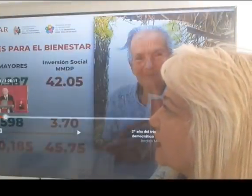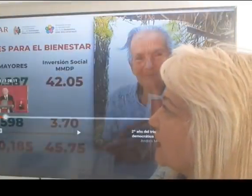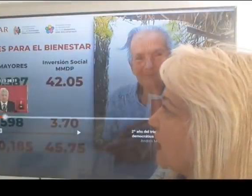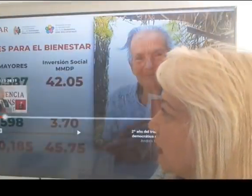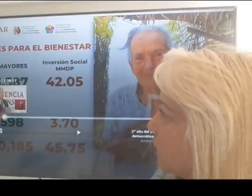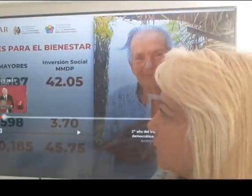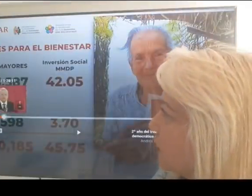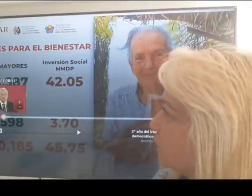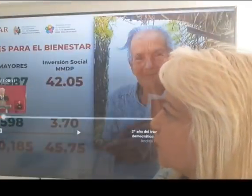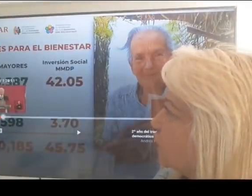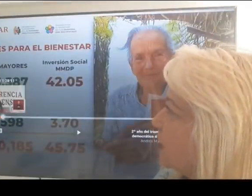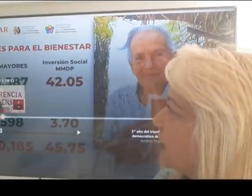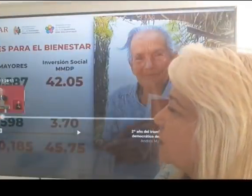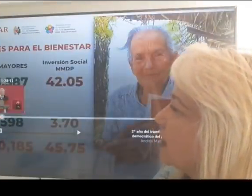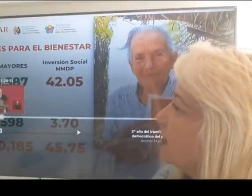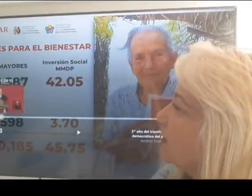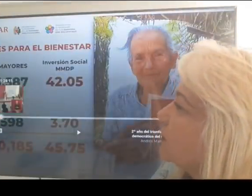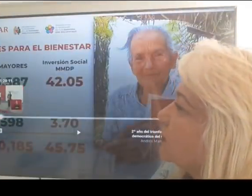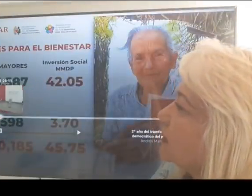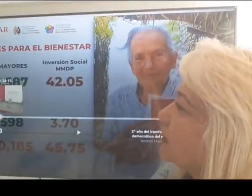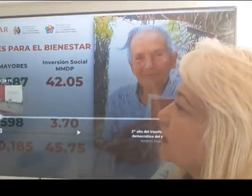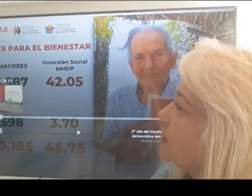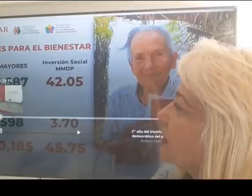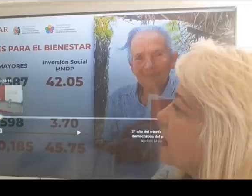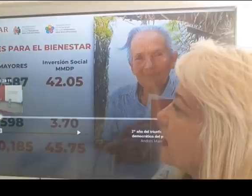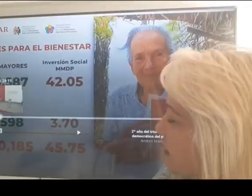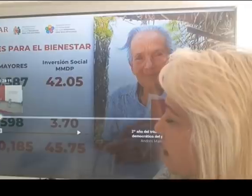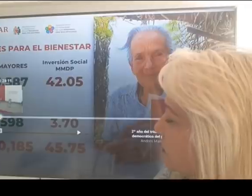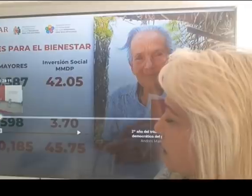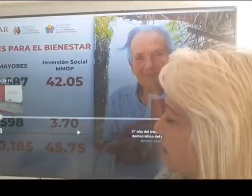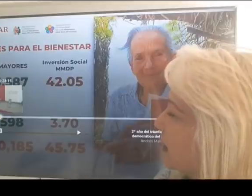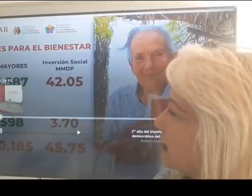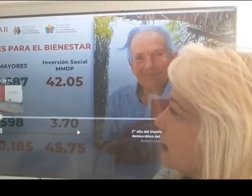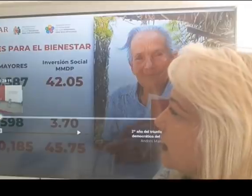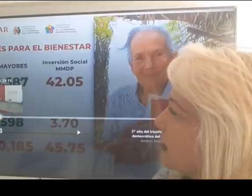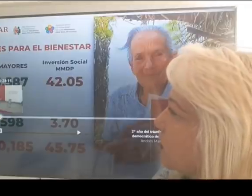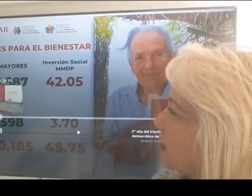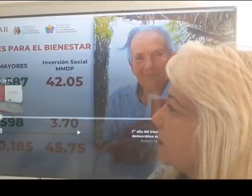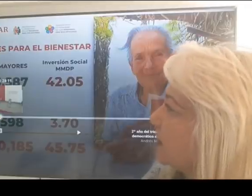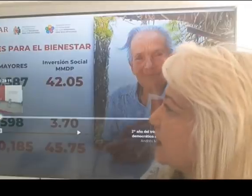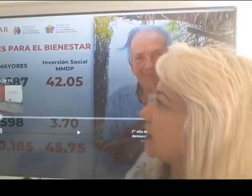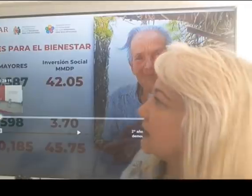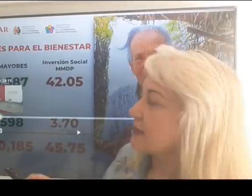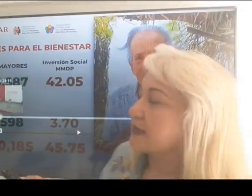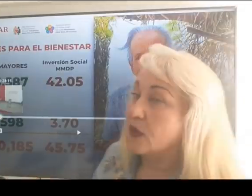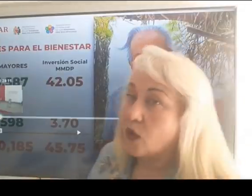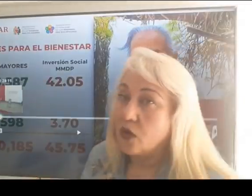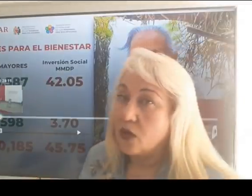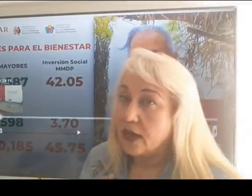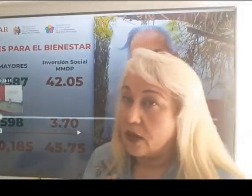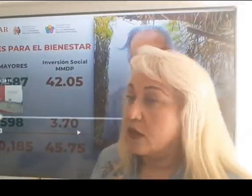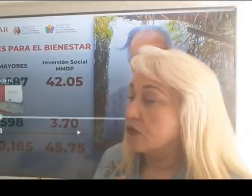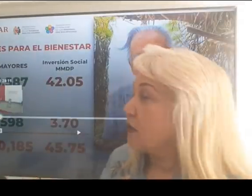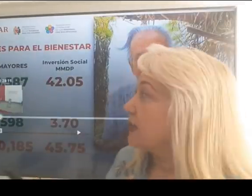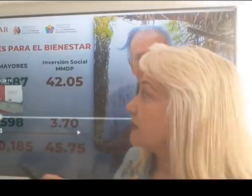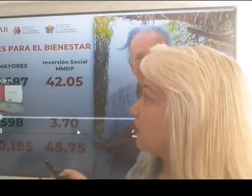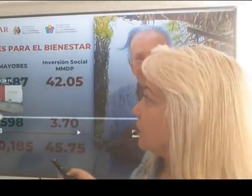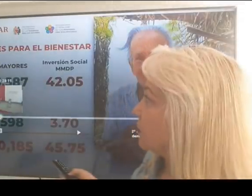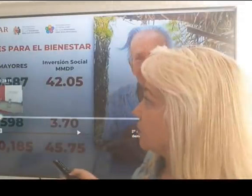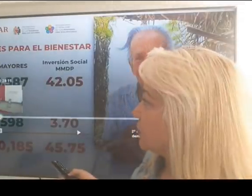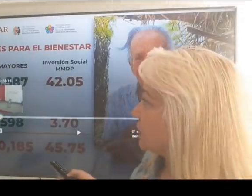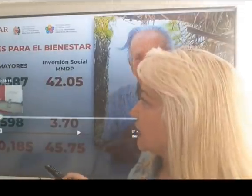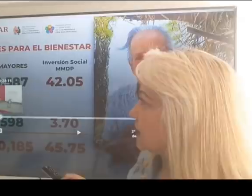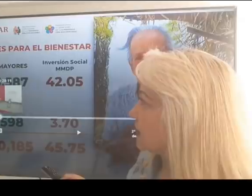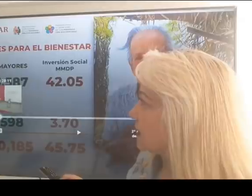informamos en cuanto a los números. Entonces, vamos a ver aquí lo que el presidente destacó en cuanto a este